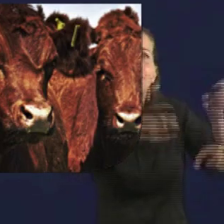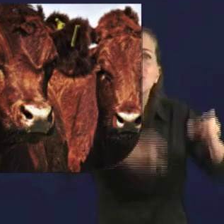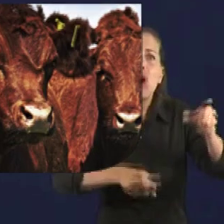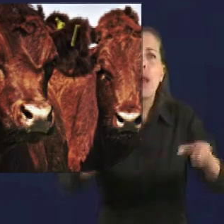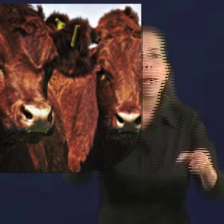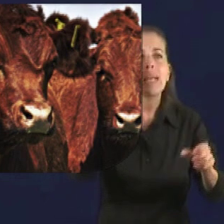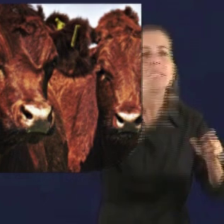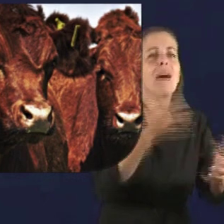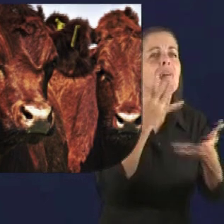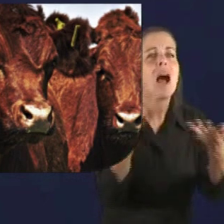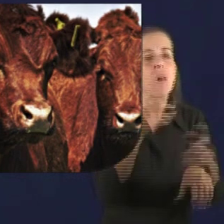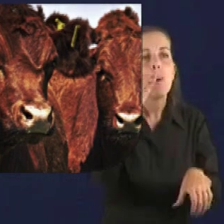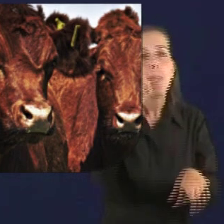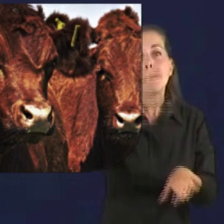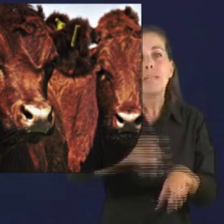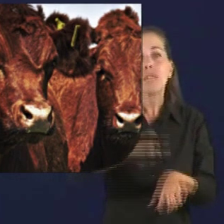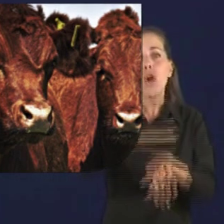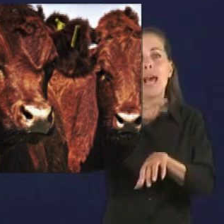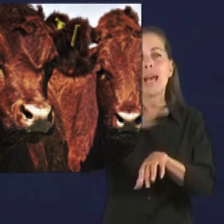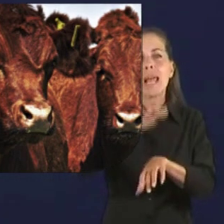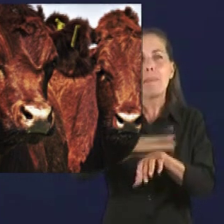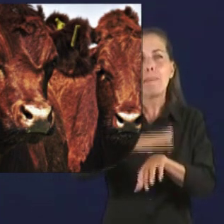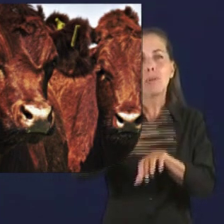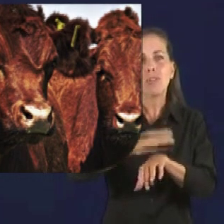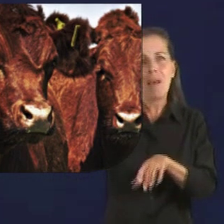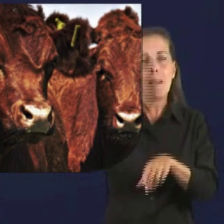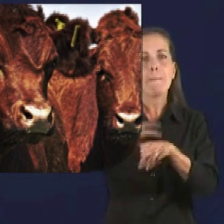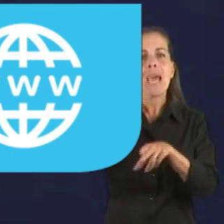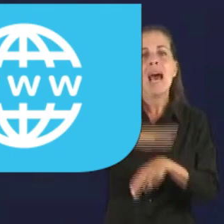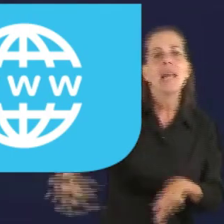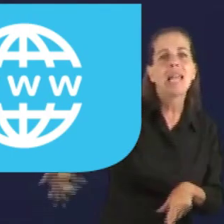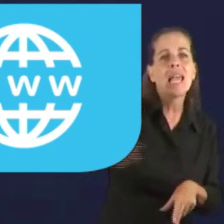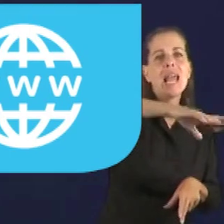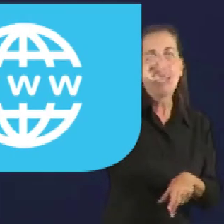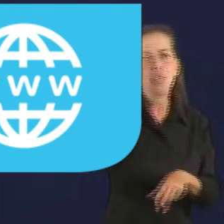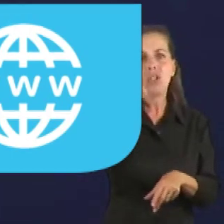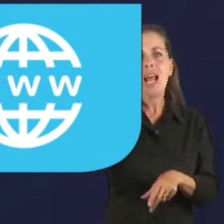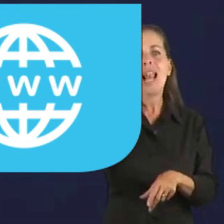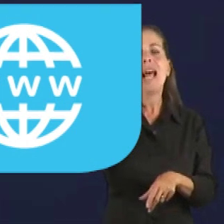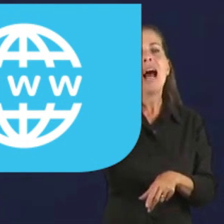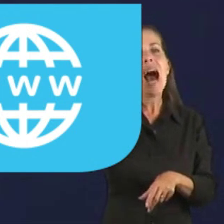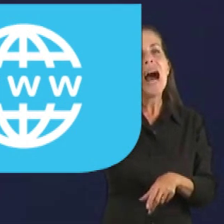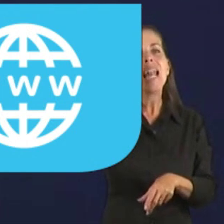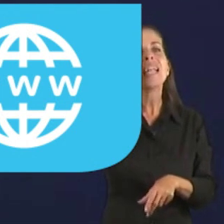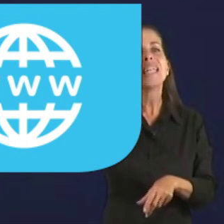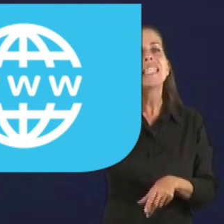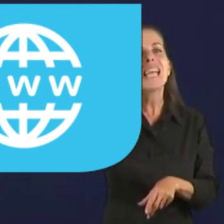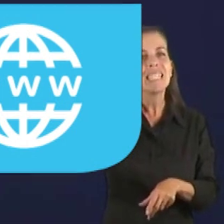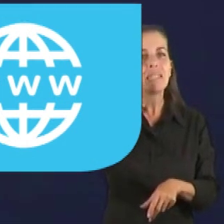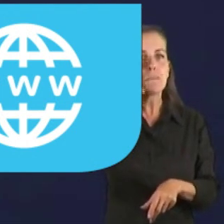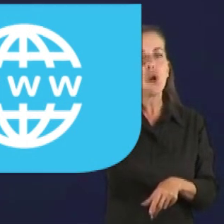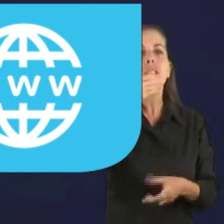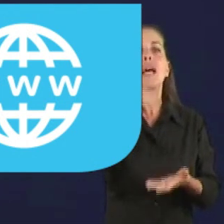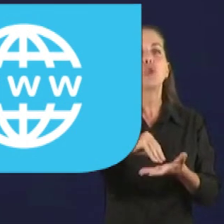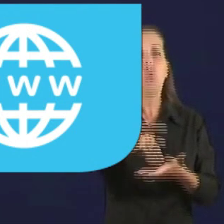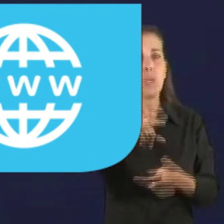los autores del incendio que tuvo lugar en el Parque Nacional Los Alerces, en la provincia de Chubut. Por